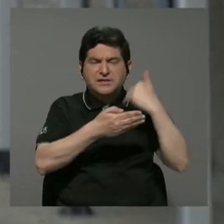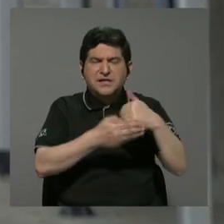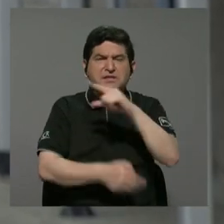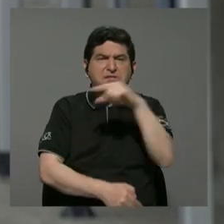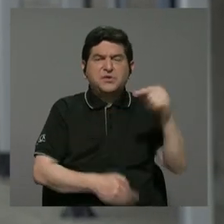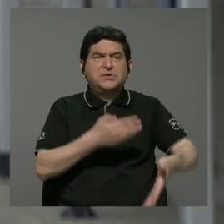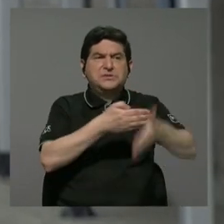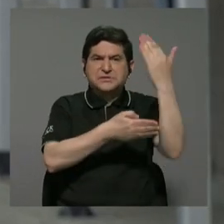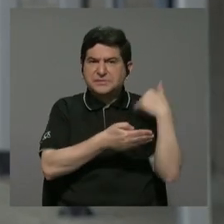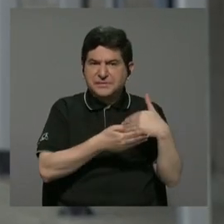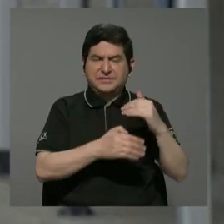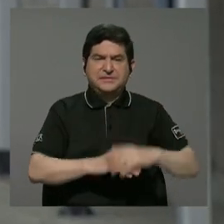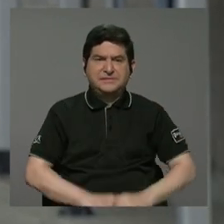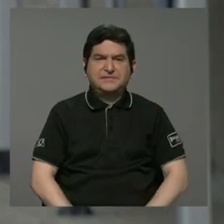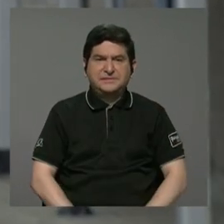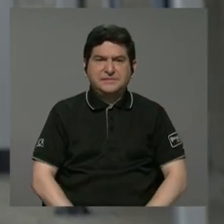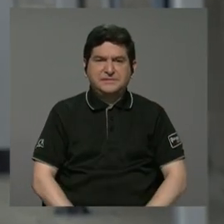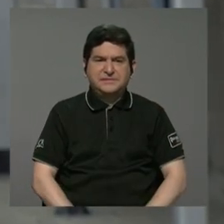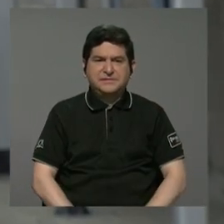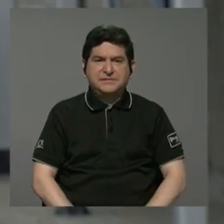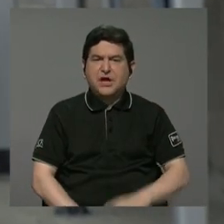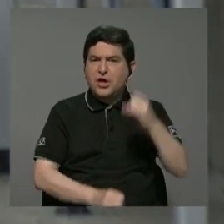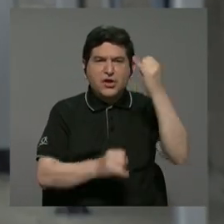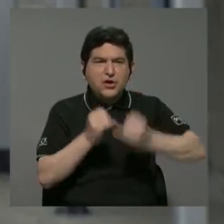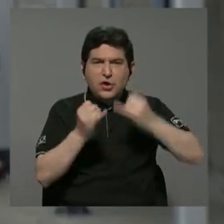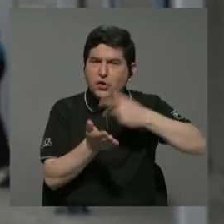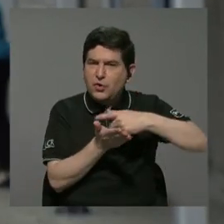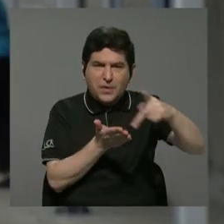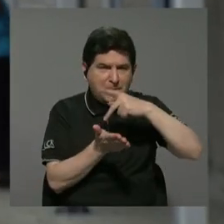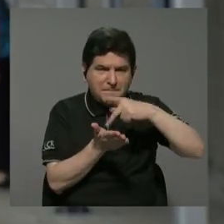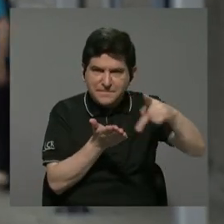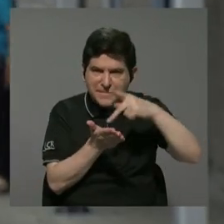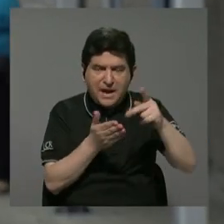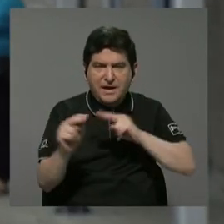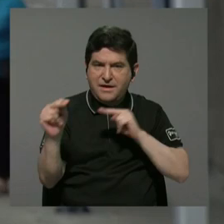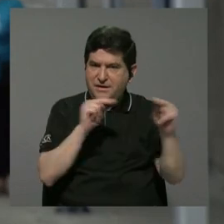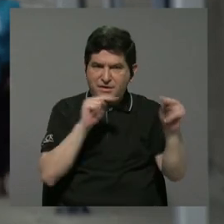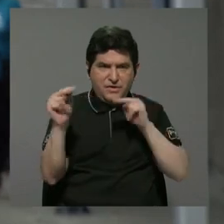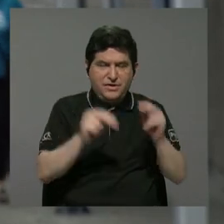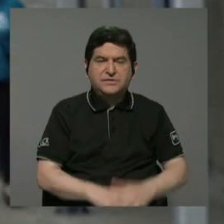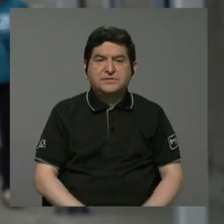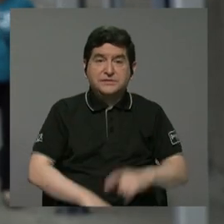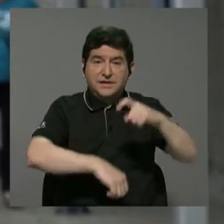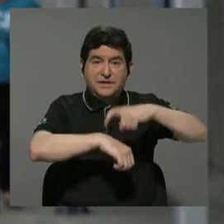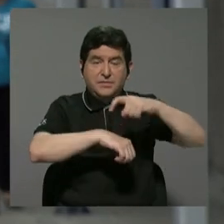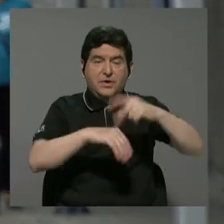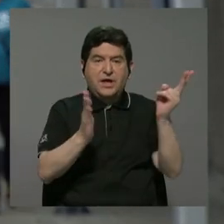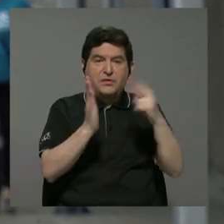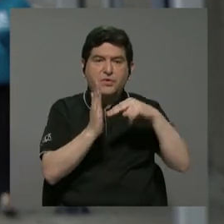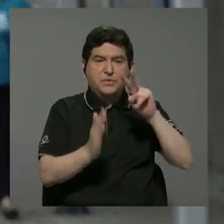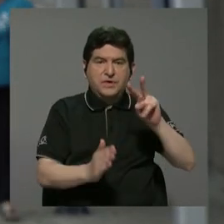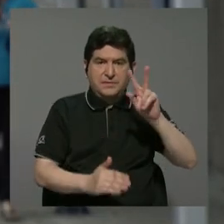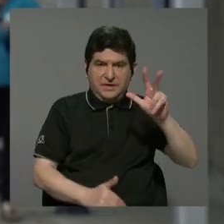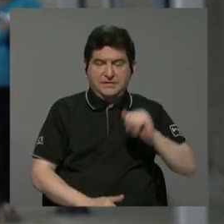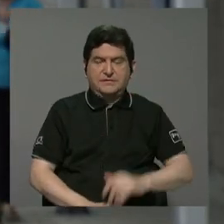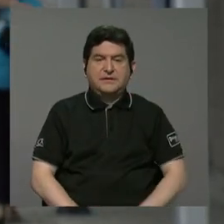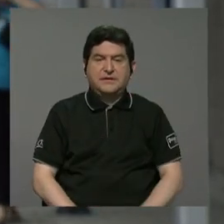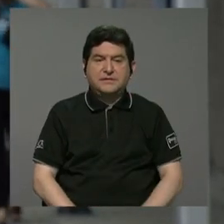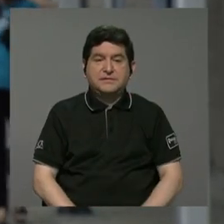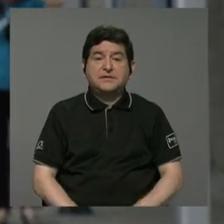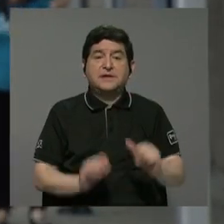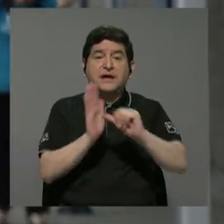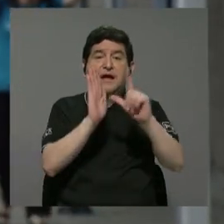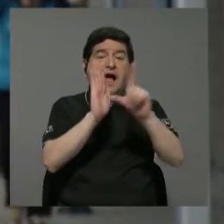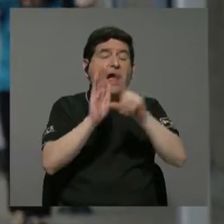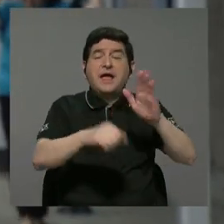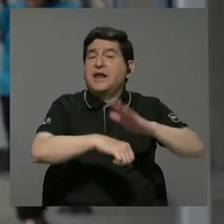menos, que no se había terminado de pagar lo que se negoció en el periodo 2023 porque la Asamblea